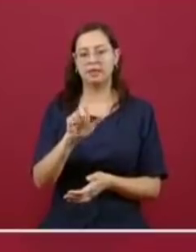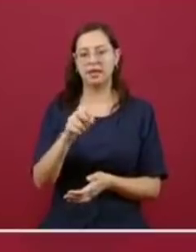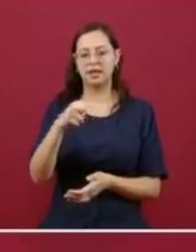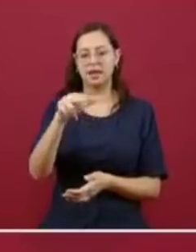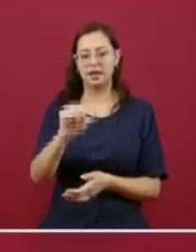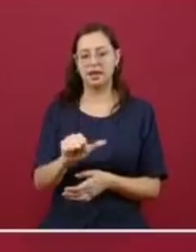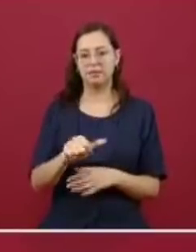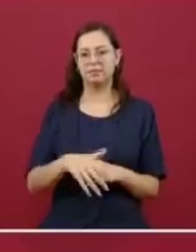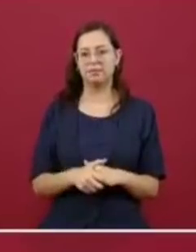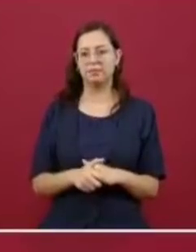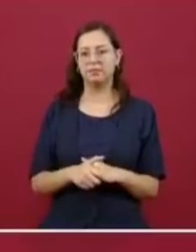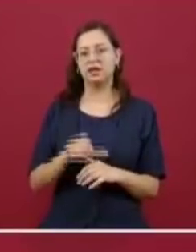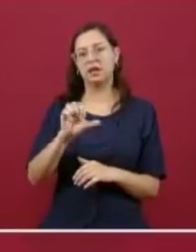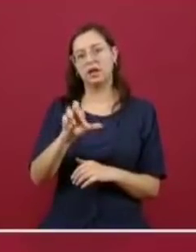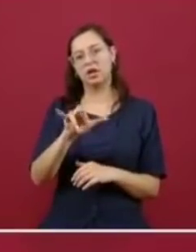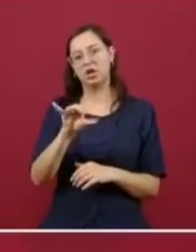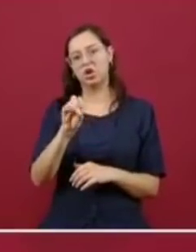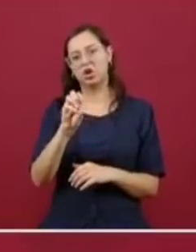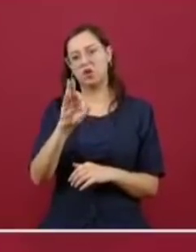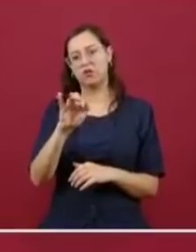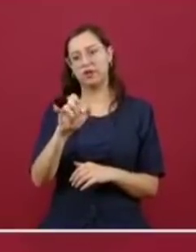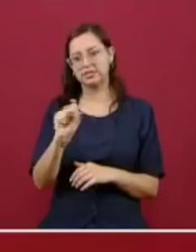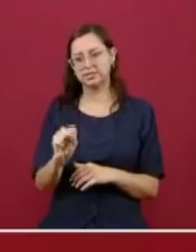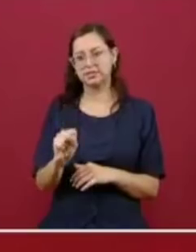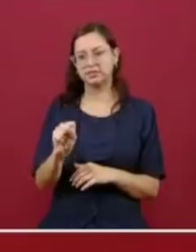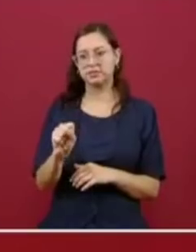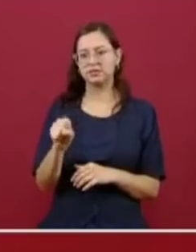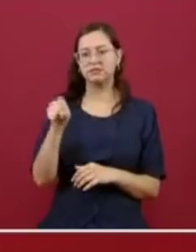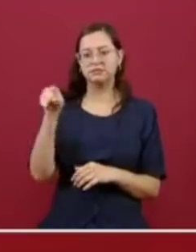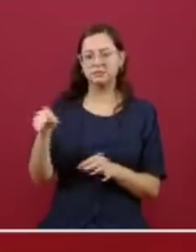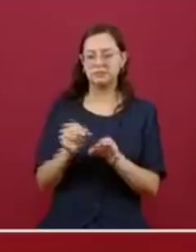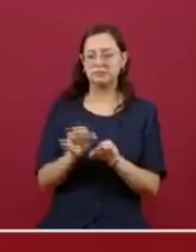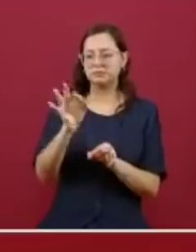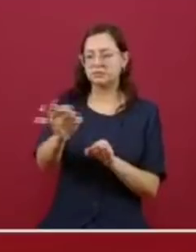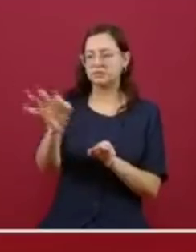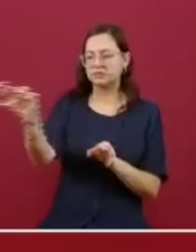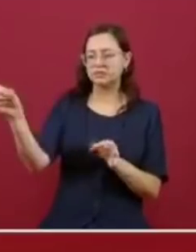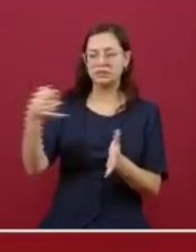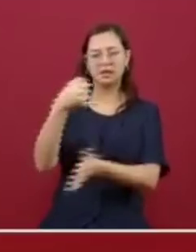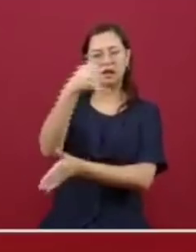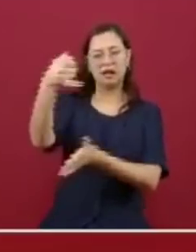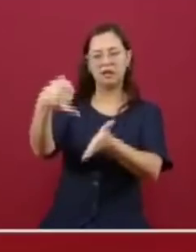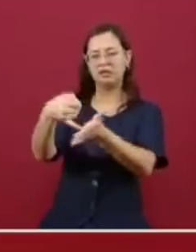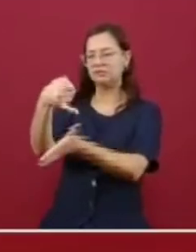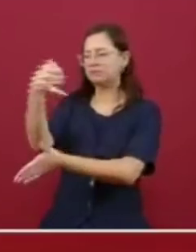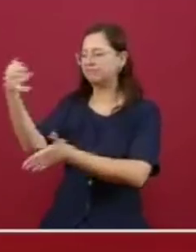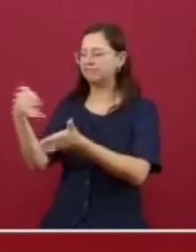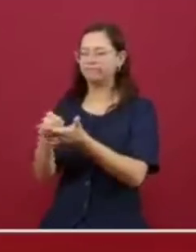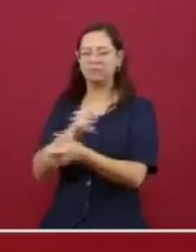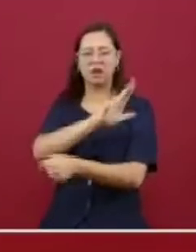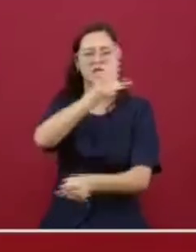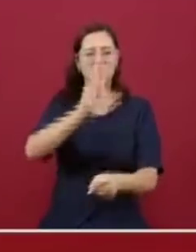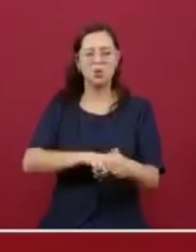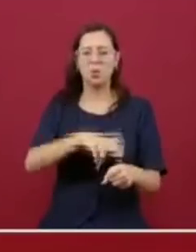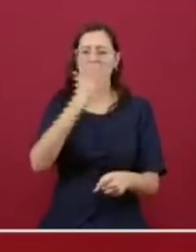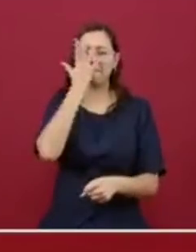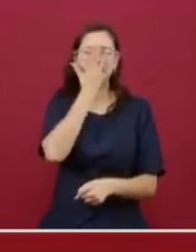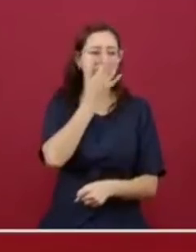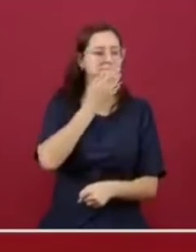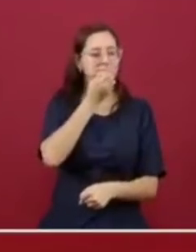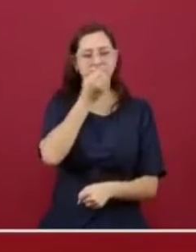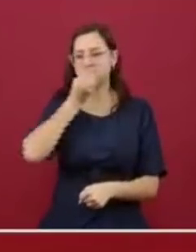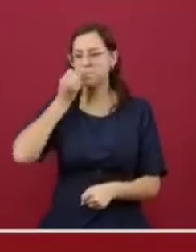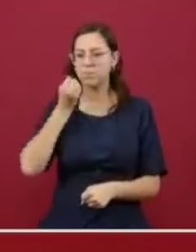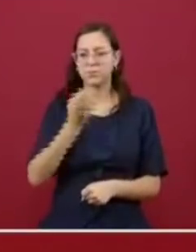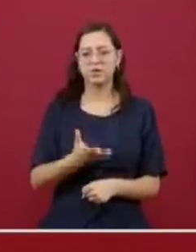Cleofas, es uno de los lugares naturales más bellos de México y